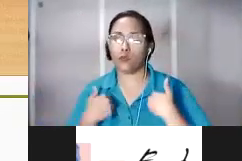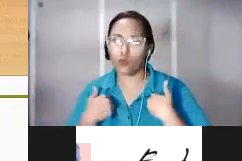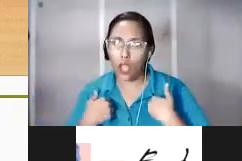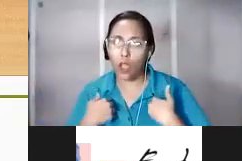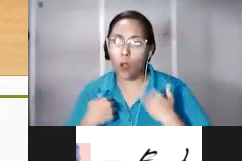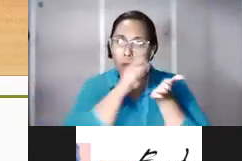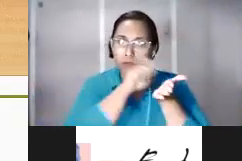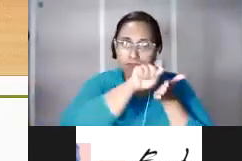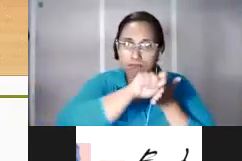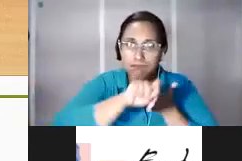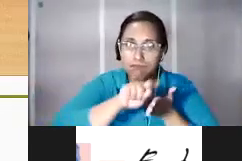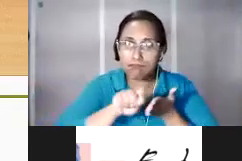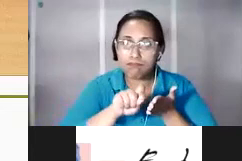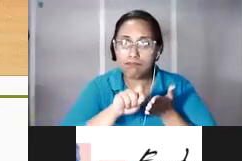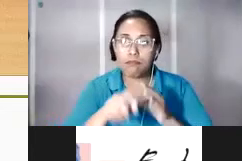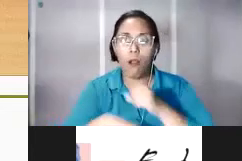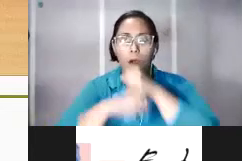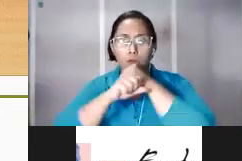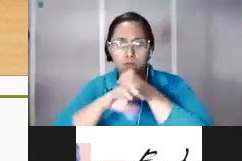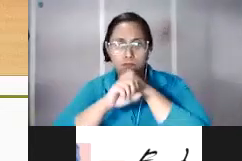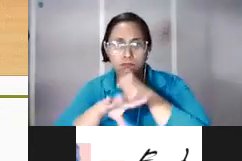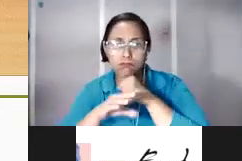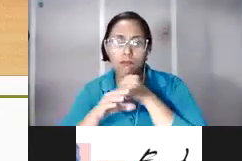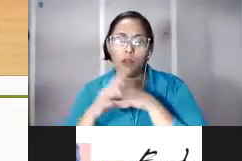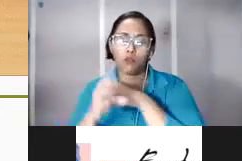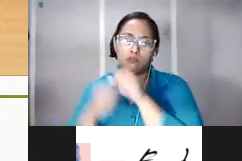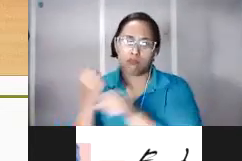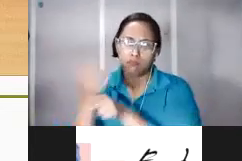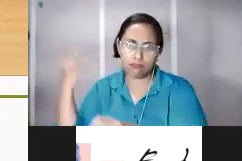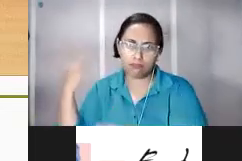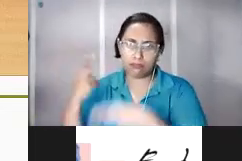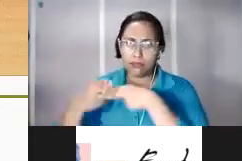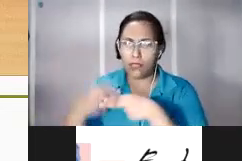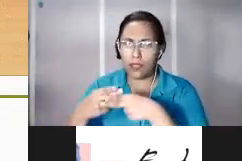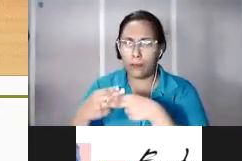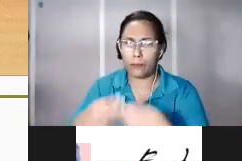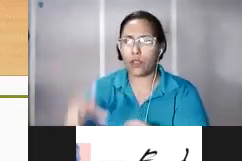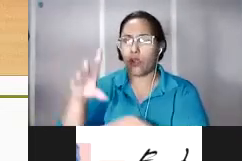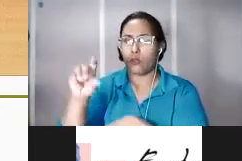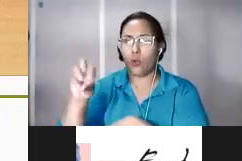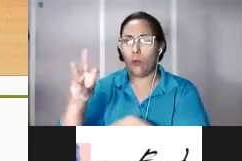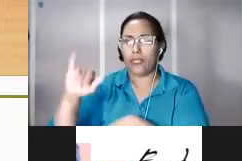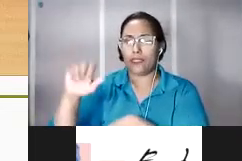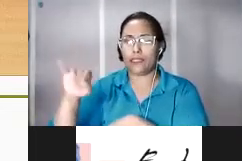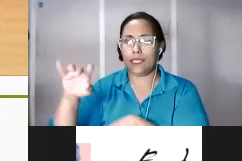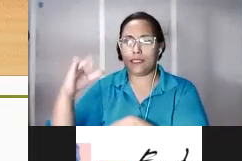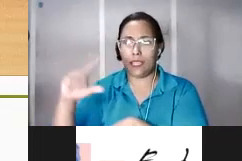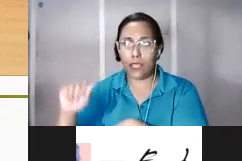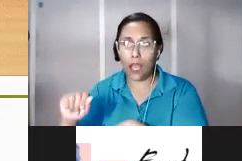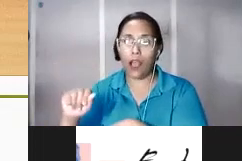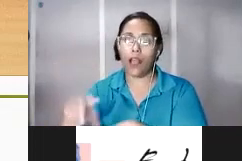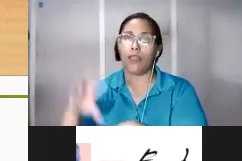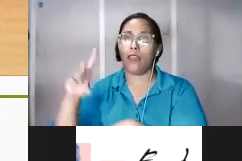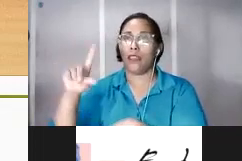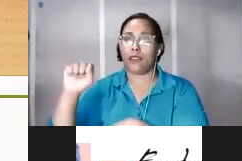escrito publicado hace unos años atrás que se llama Domesticidad, Desafío y